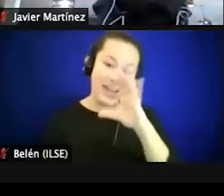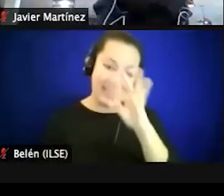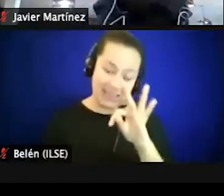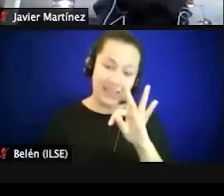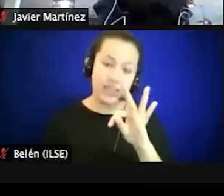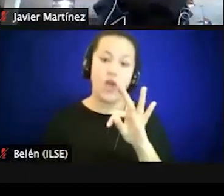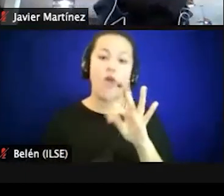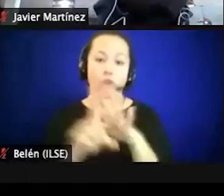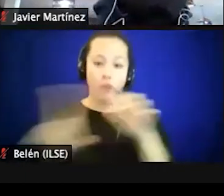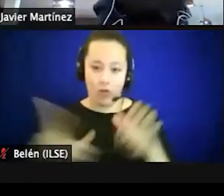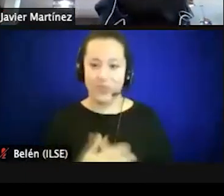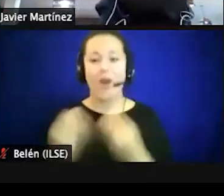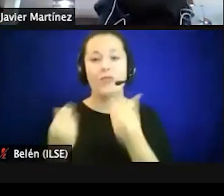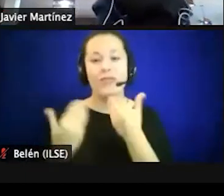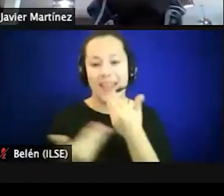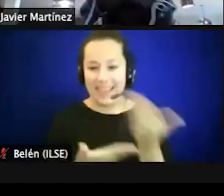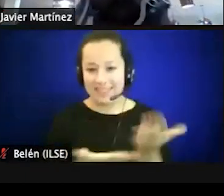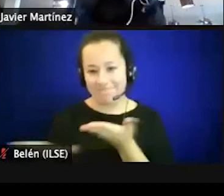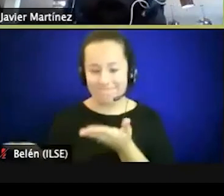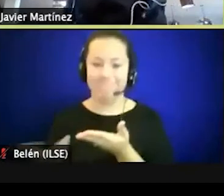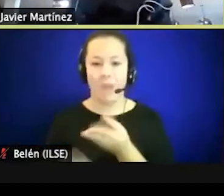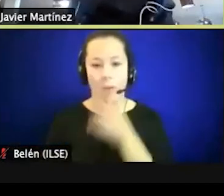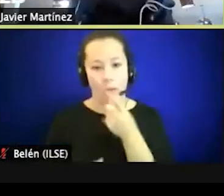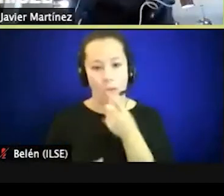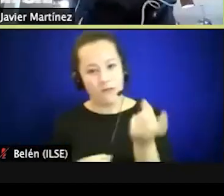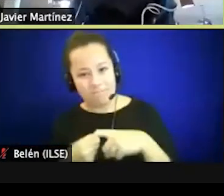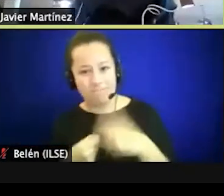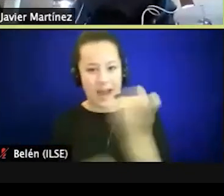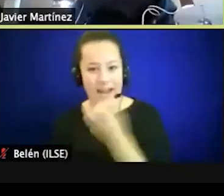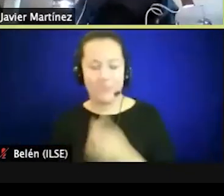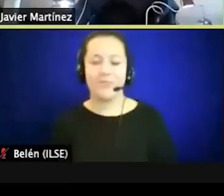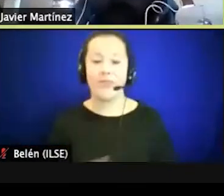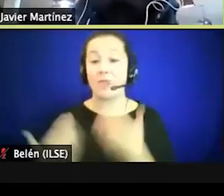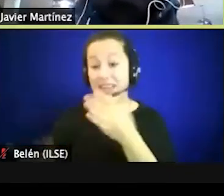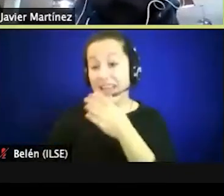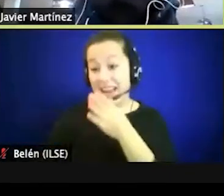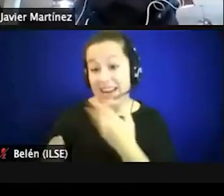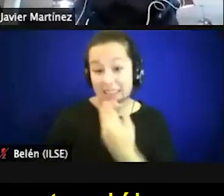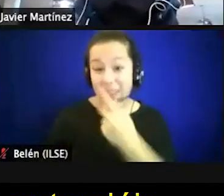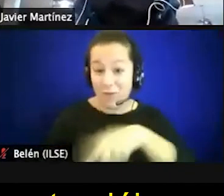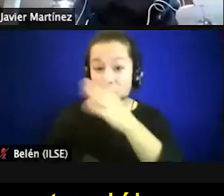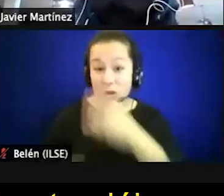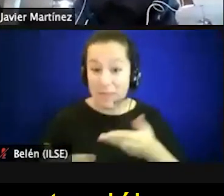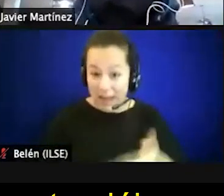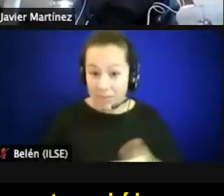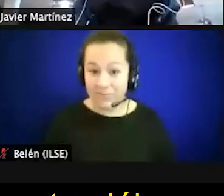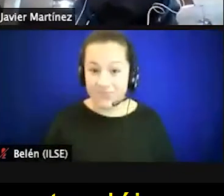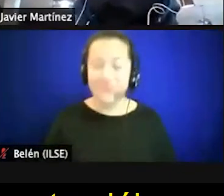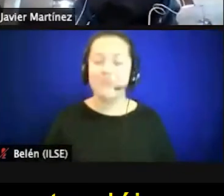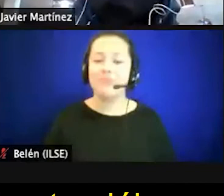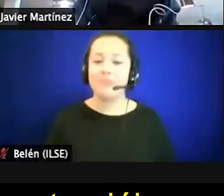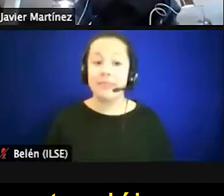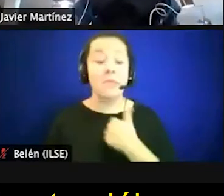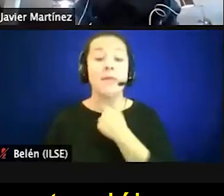aceptar la invitación. Buenas tardes y gracias a vosotros por invitarnos. Muy bien, me gustaría